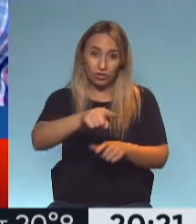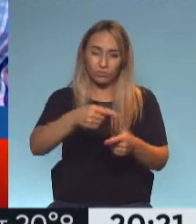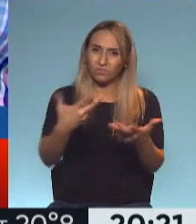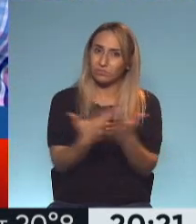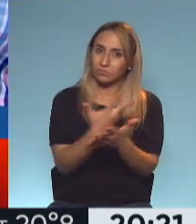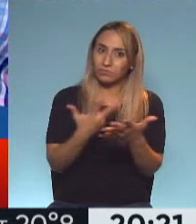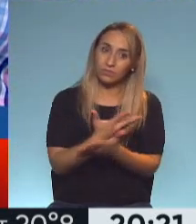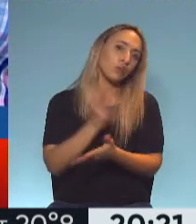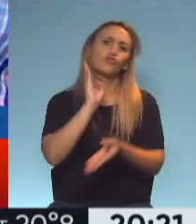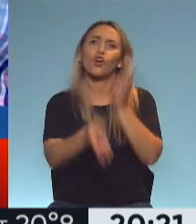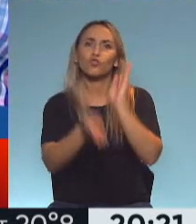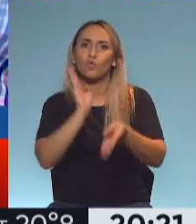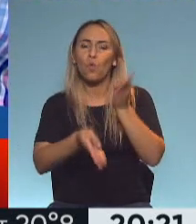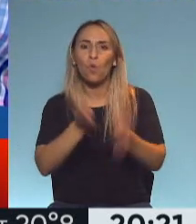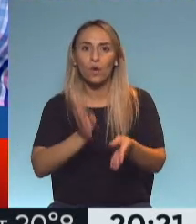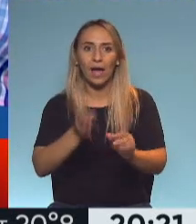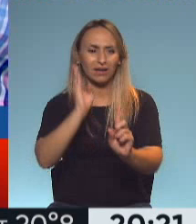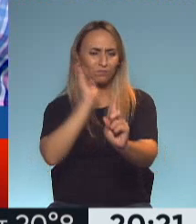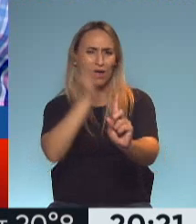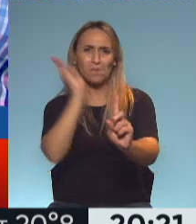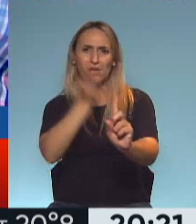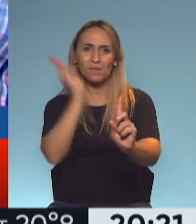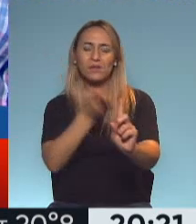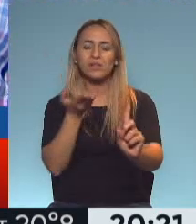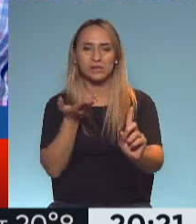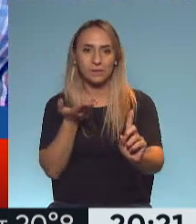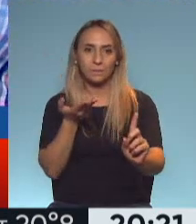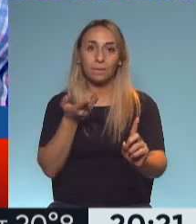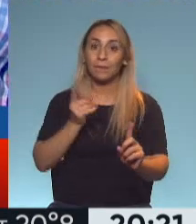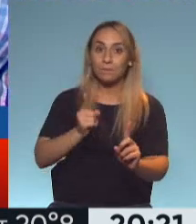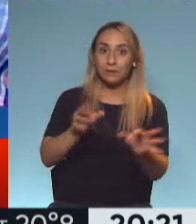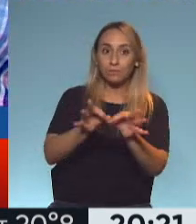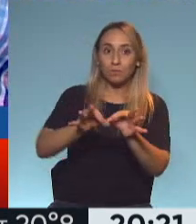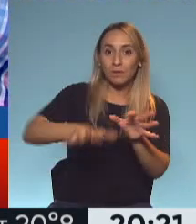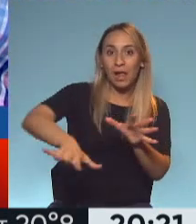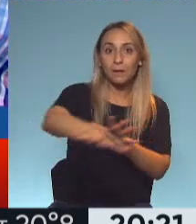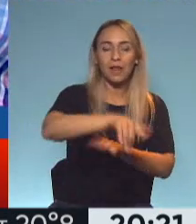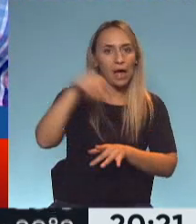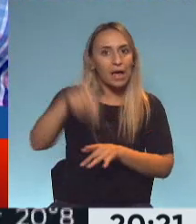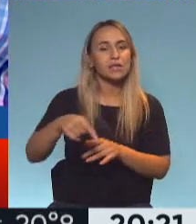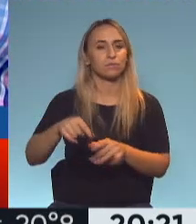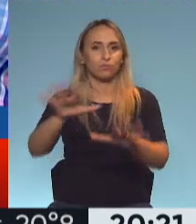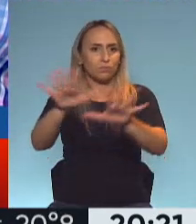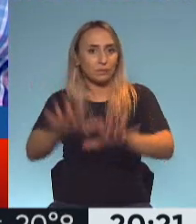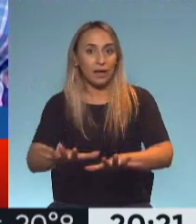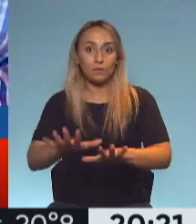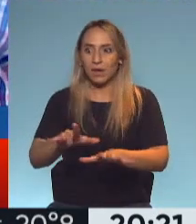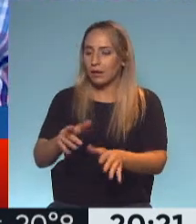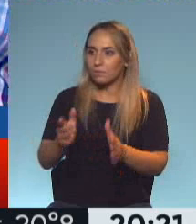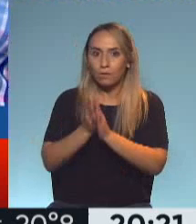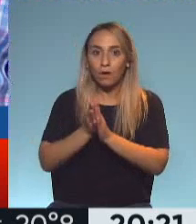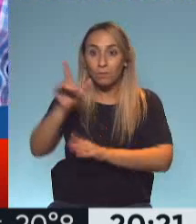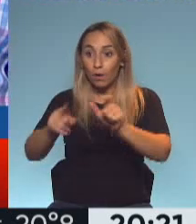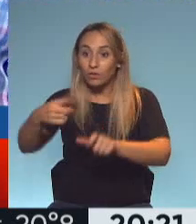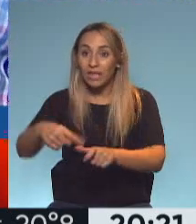mismo, en ese territorio, y están llevando adelante una campaña para que quienes fueron víctimas se animen a contarlo.